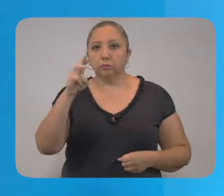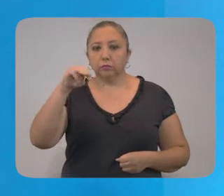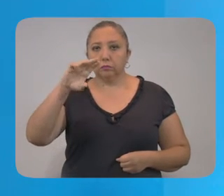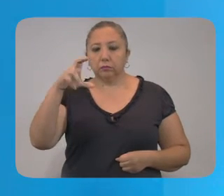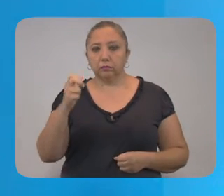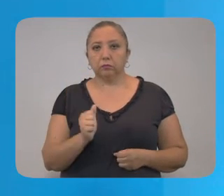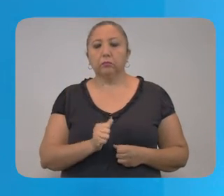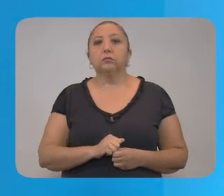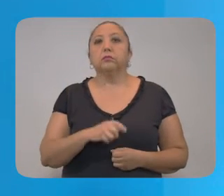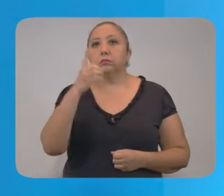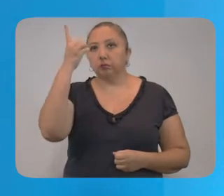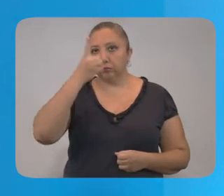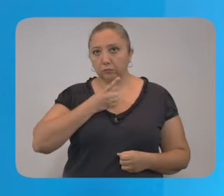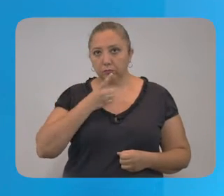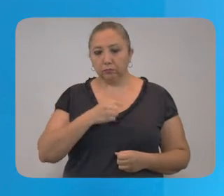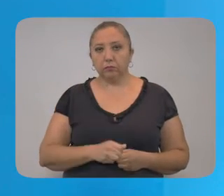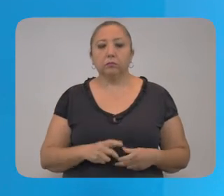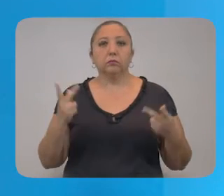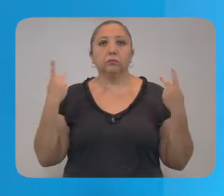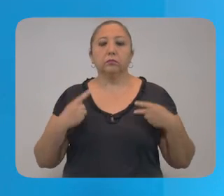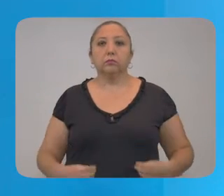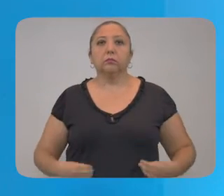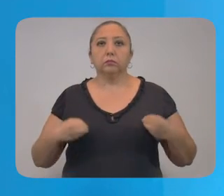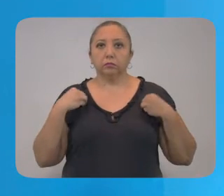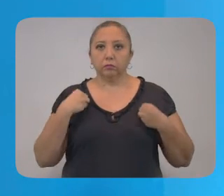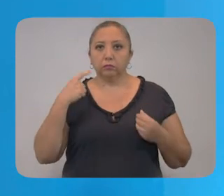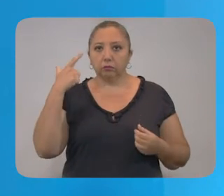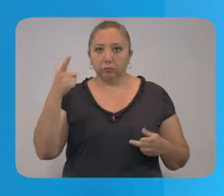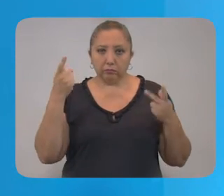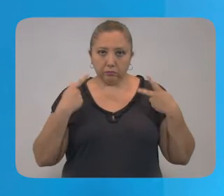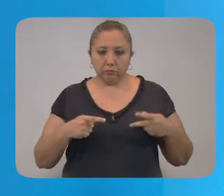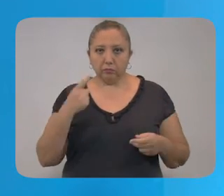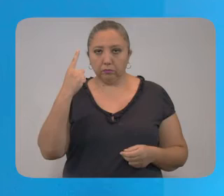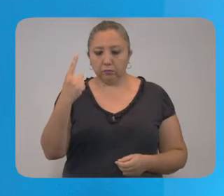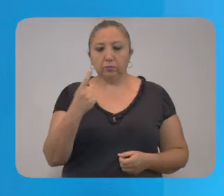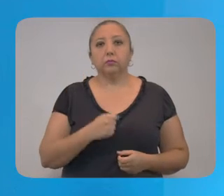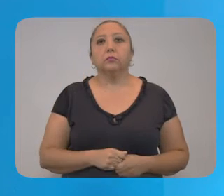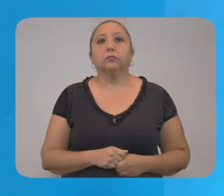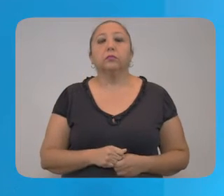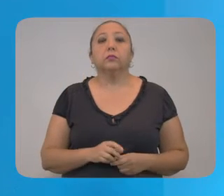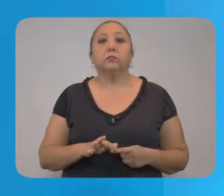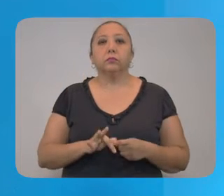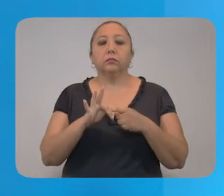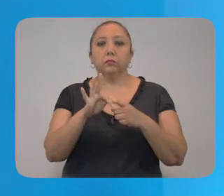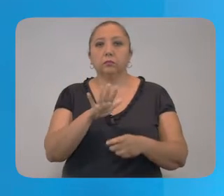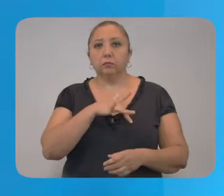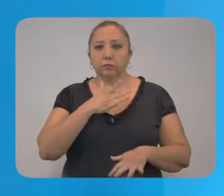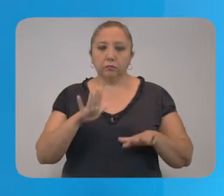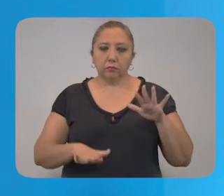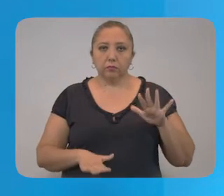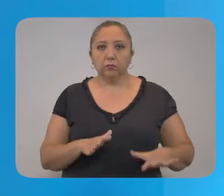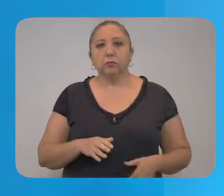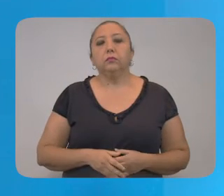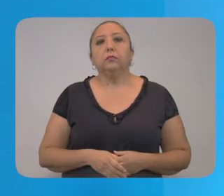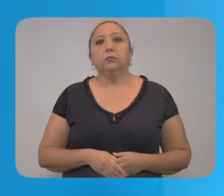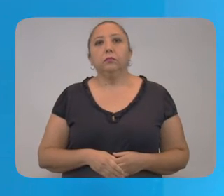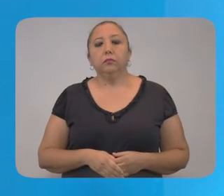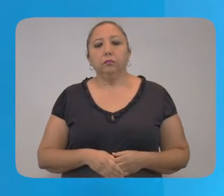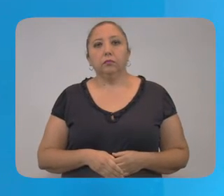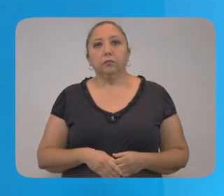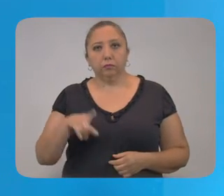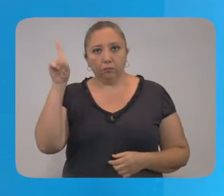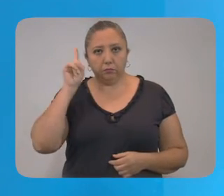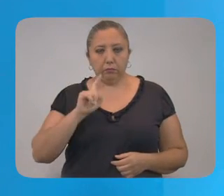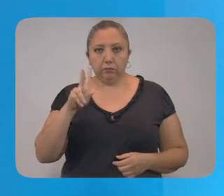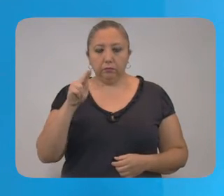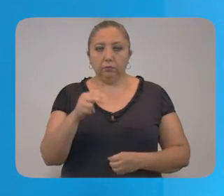antecedentes de POC y diabetes. La paciente convivía con 7 contactos, uno de los cuales ha presentado síntomas leves.